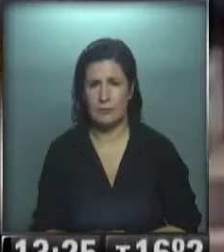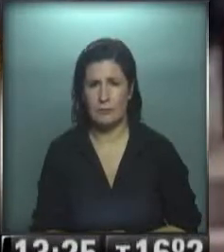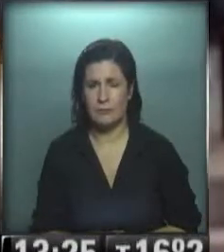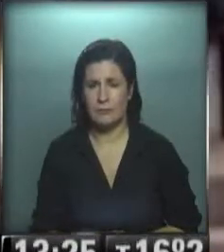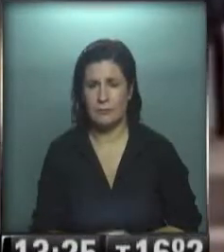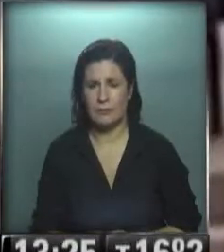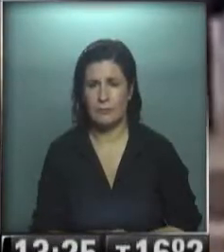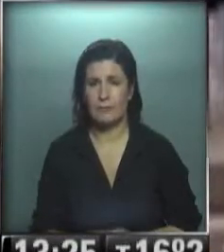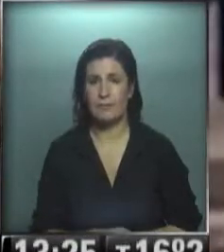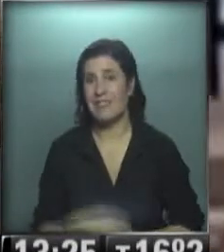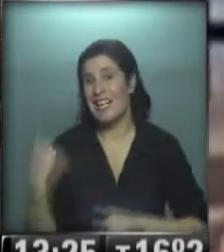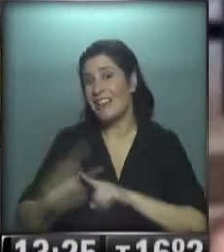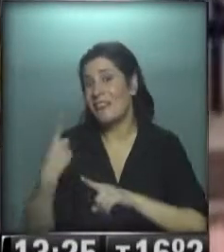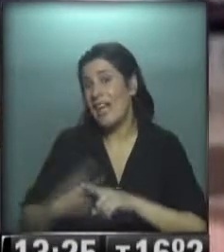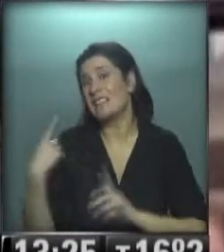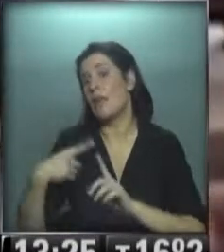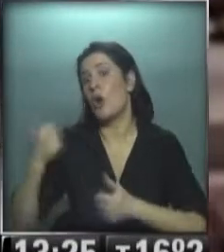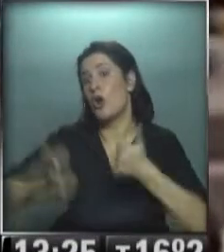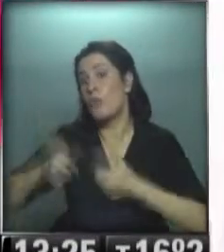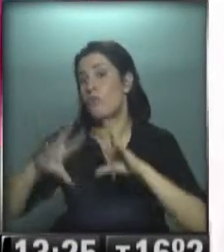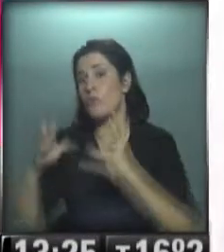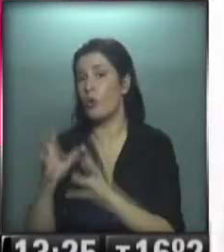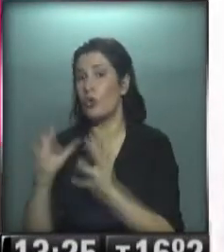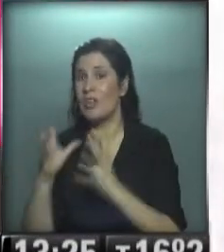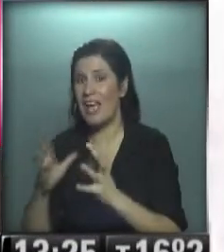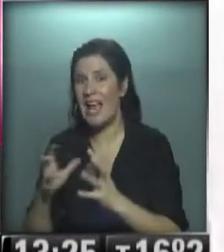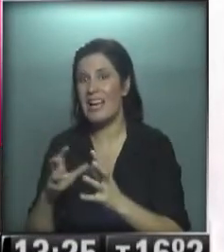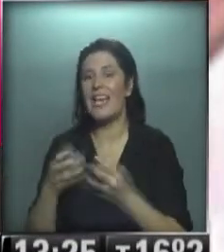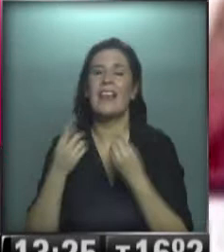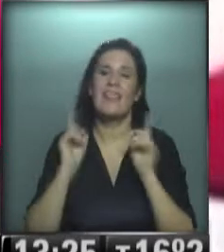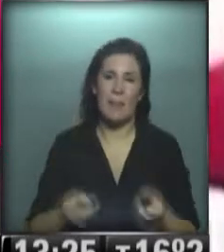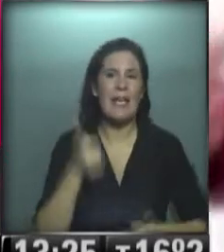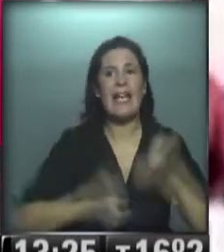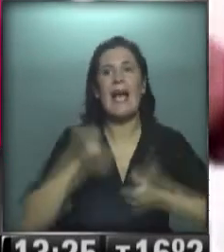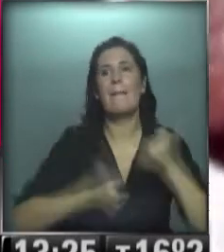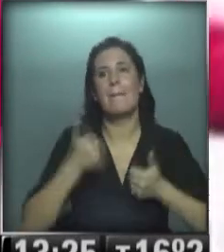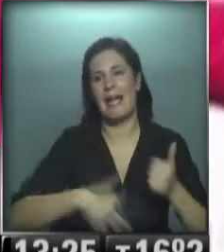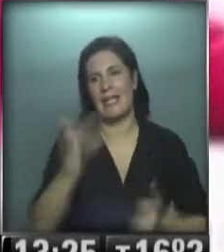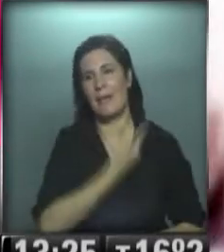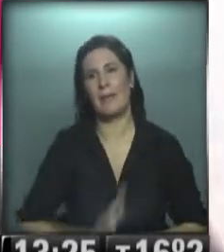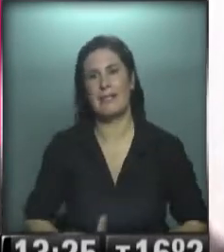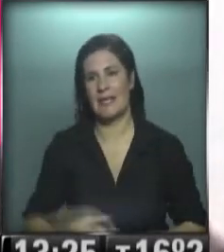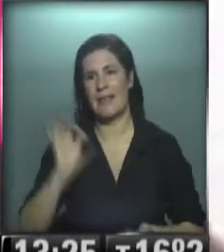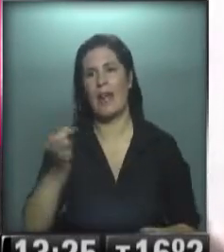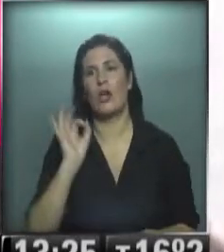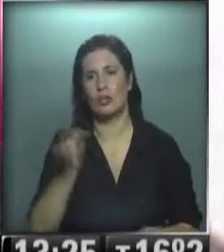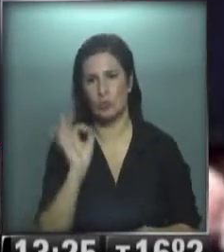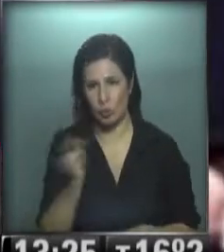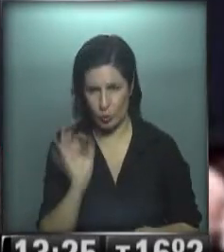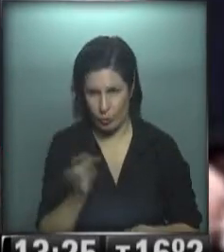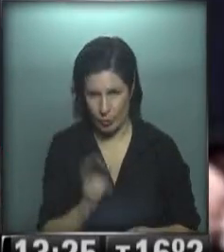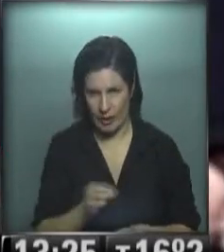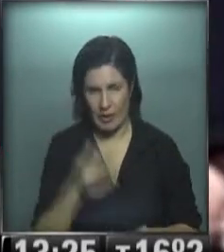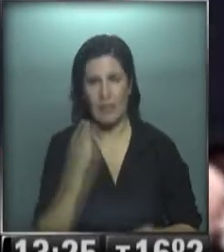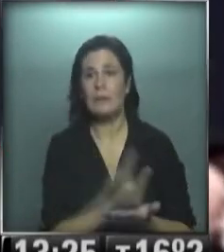En medio de la celebración del Mundial de Fútbol, se largó la campaña electoral en Brasil para las presidenciales de octubre tras el cierre de las